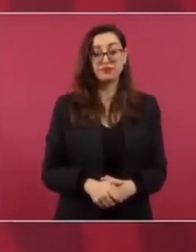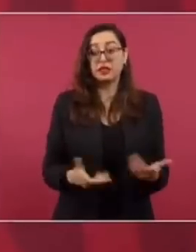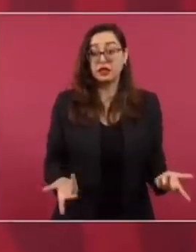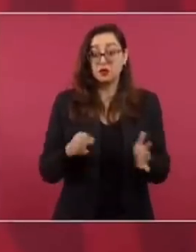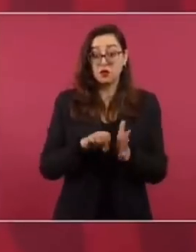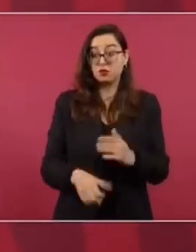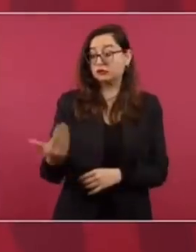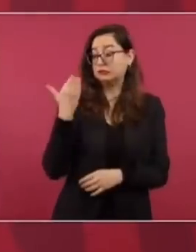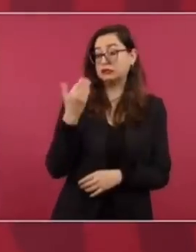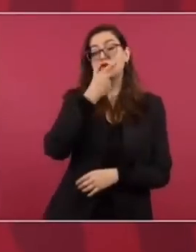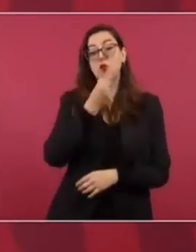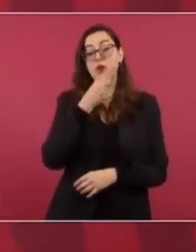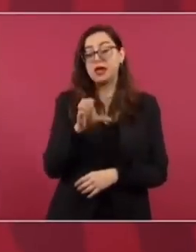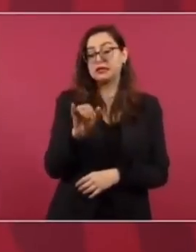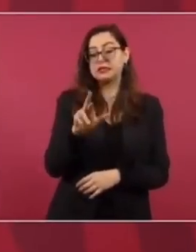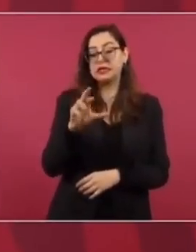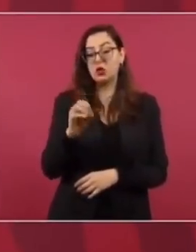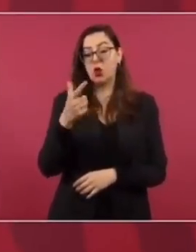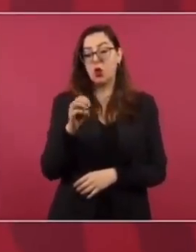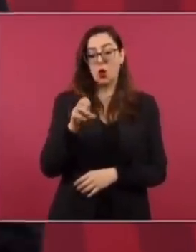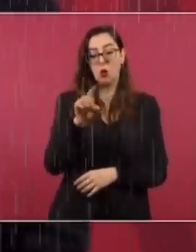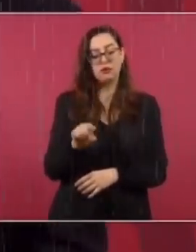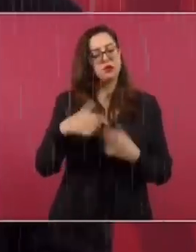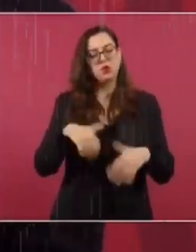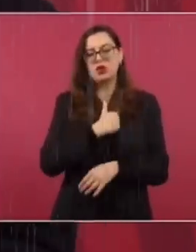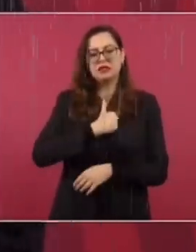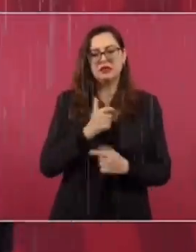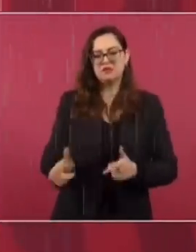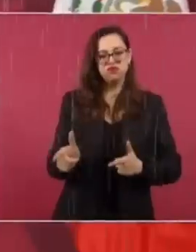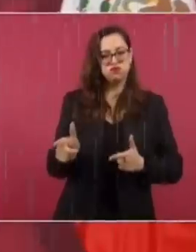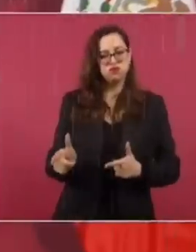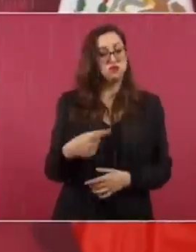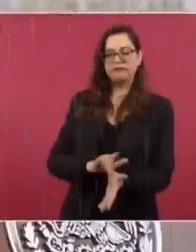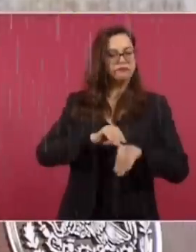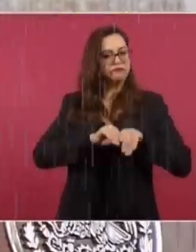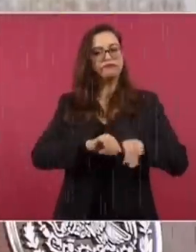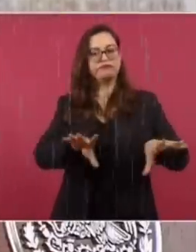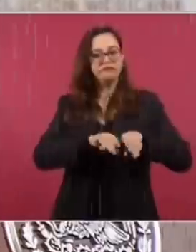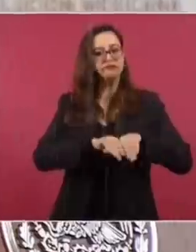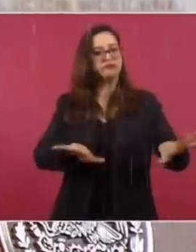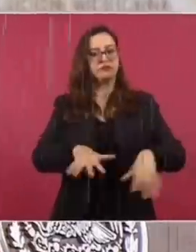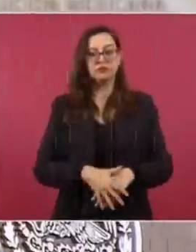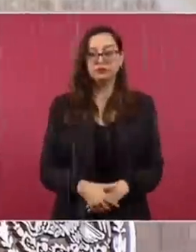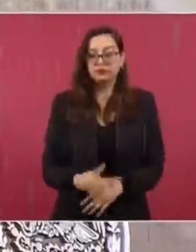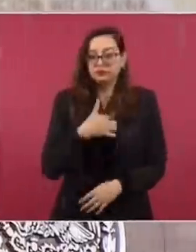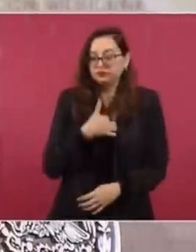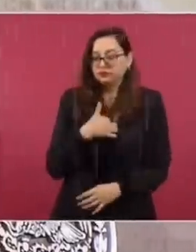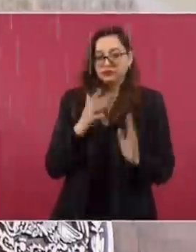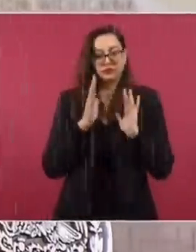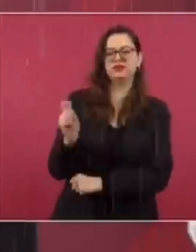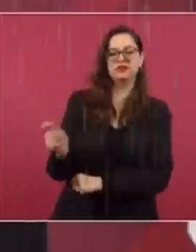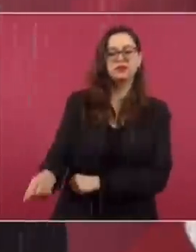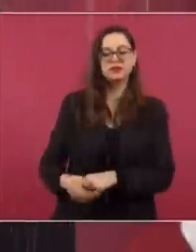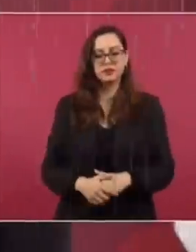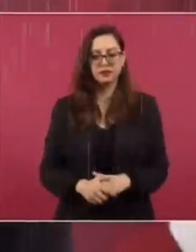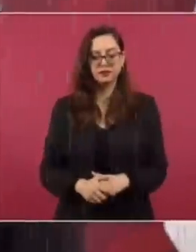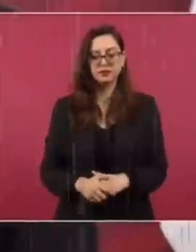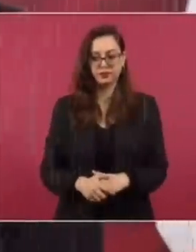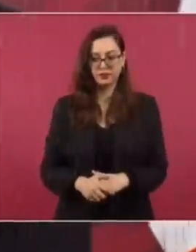Ciro Gómez Leyva. Ya expresamos aquí que nos solidarizamos con él y por eso he ordenado una investigación a fondo